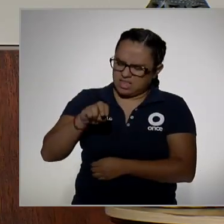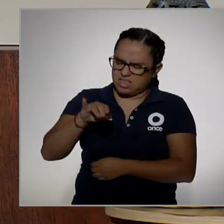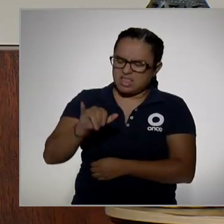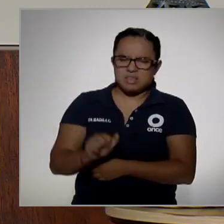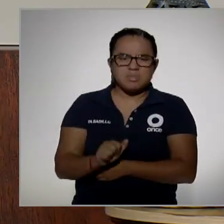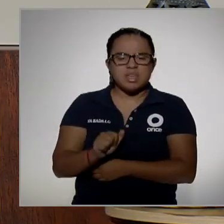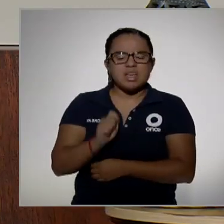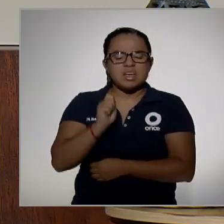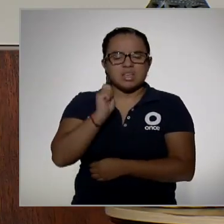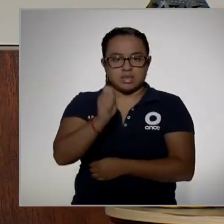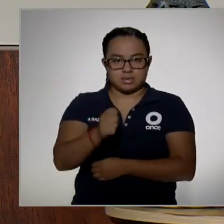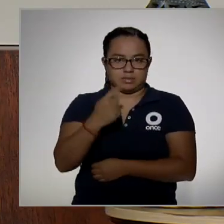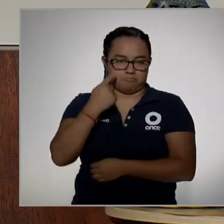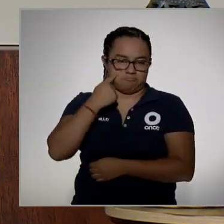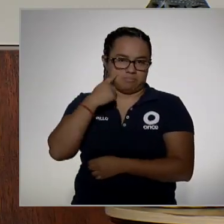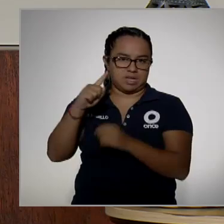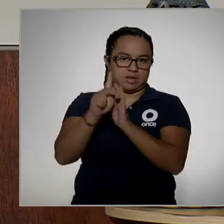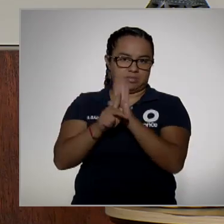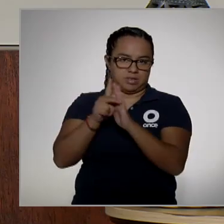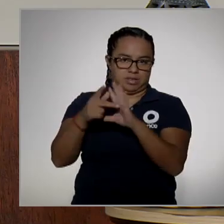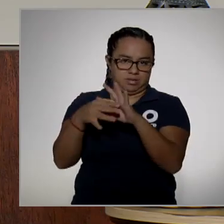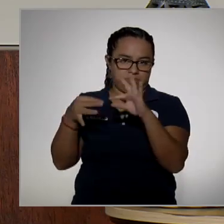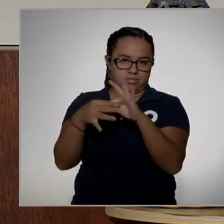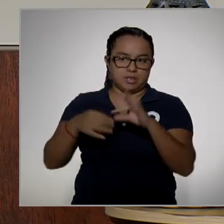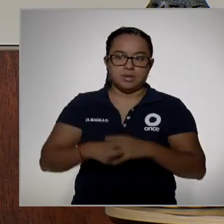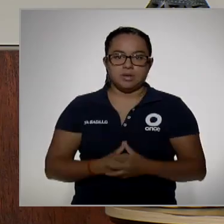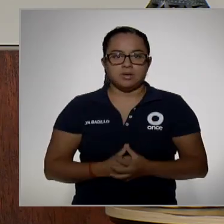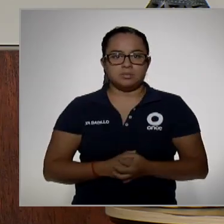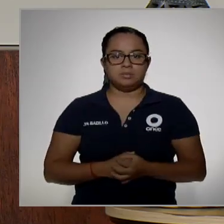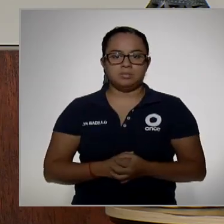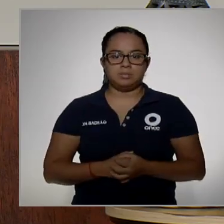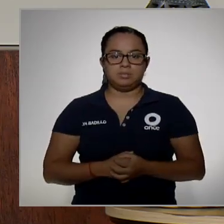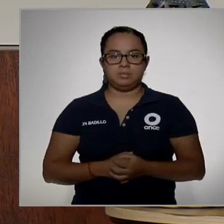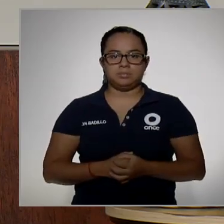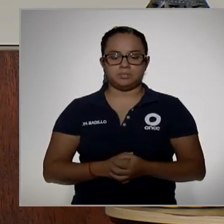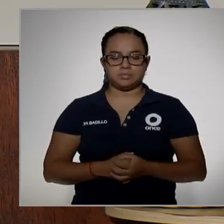hablar de ella todo el tiempo tenemos esta cápsula introductoria vamos a ver